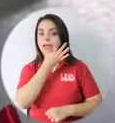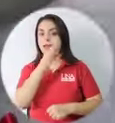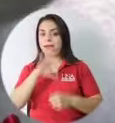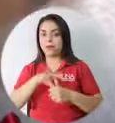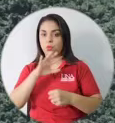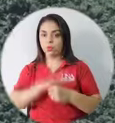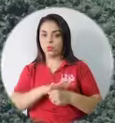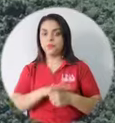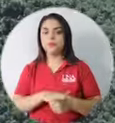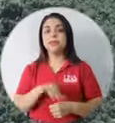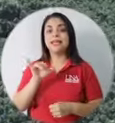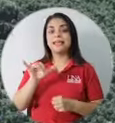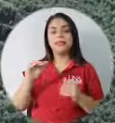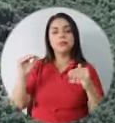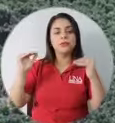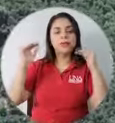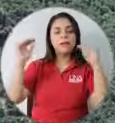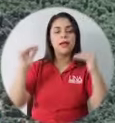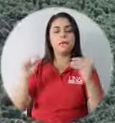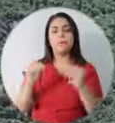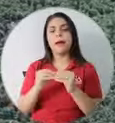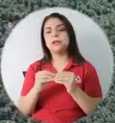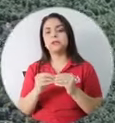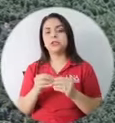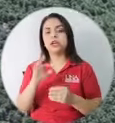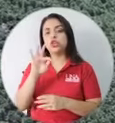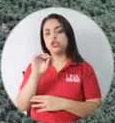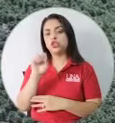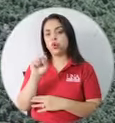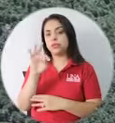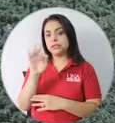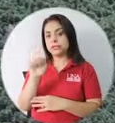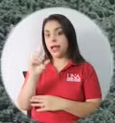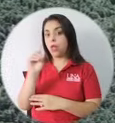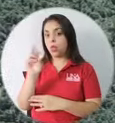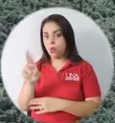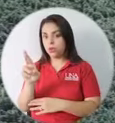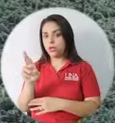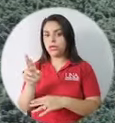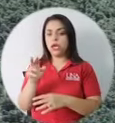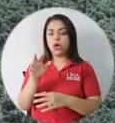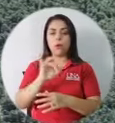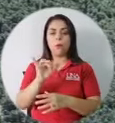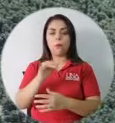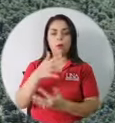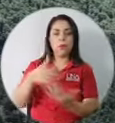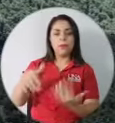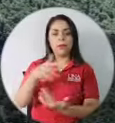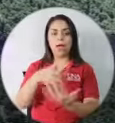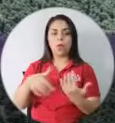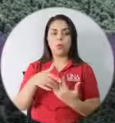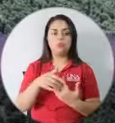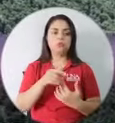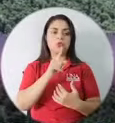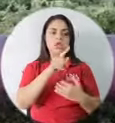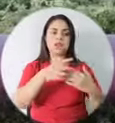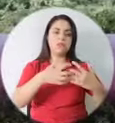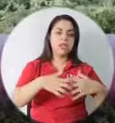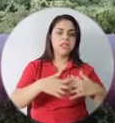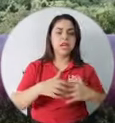agricultor. Entonces, ese es un nivel de tostador donde convive un industrial y alguien que se especializa en tostar